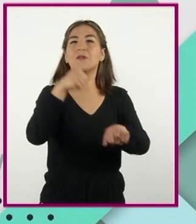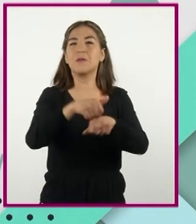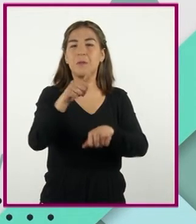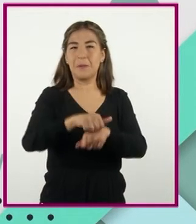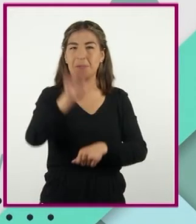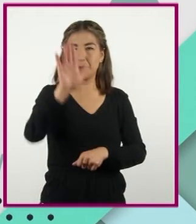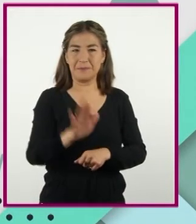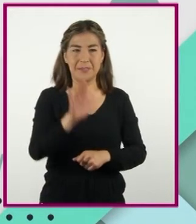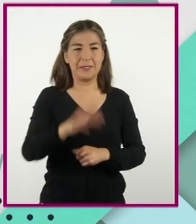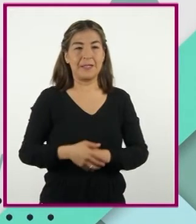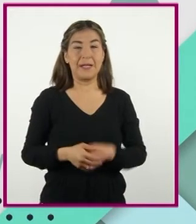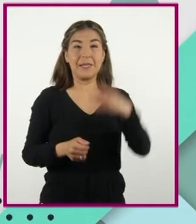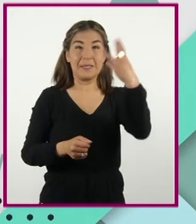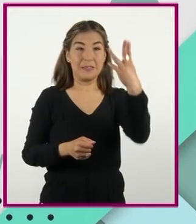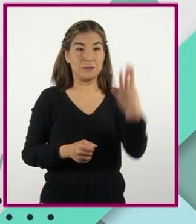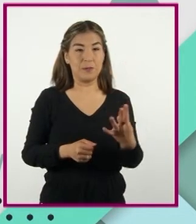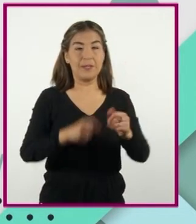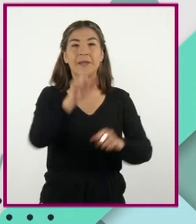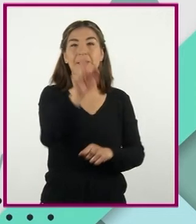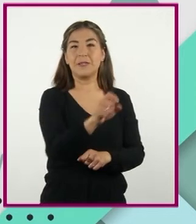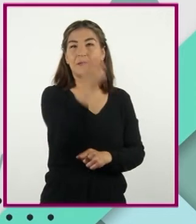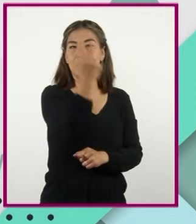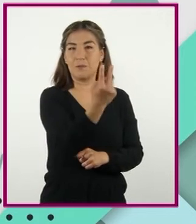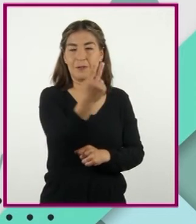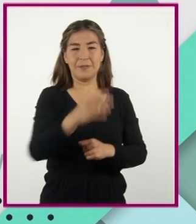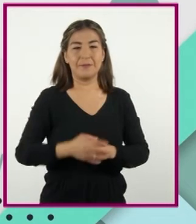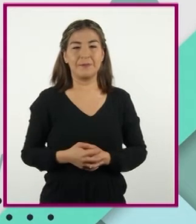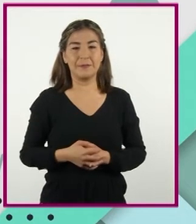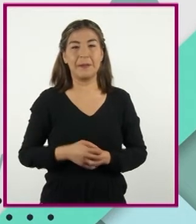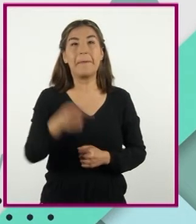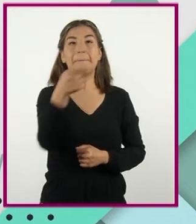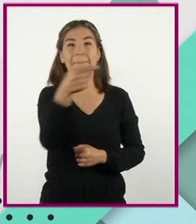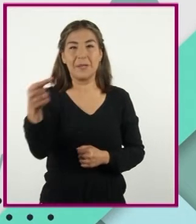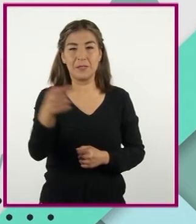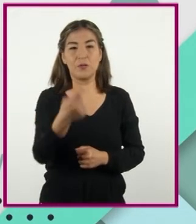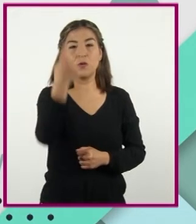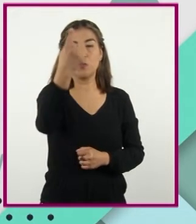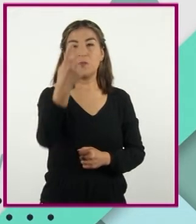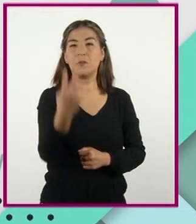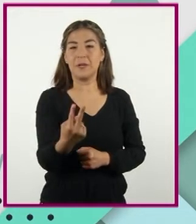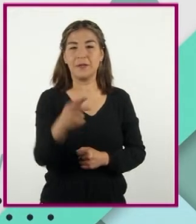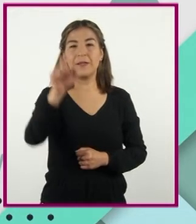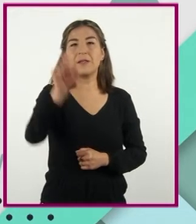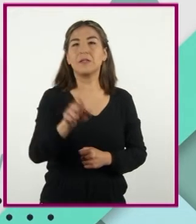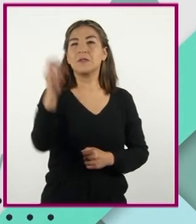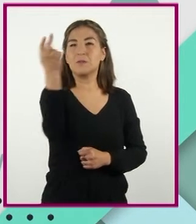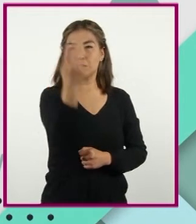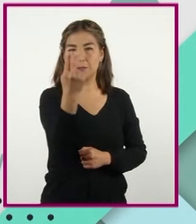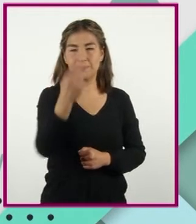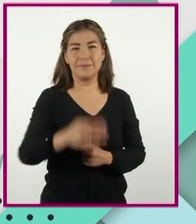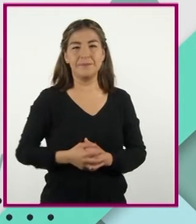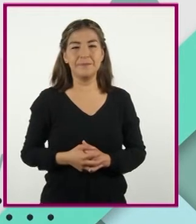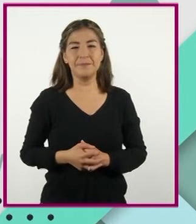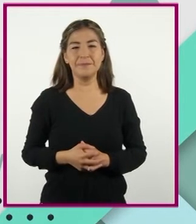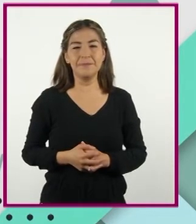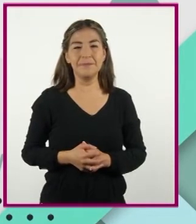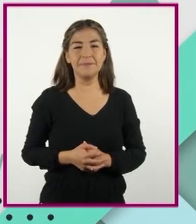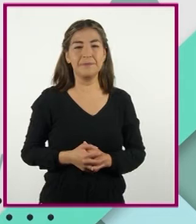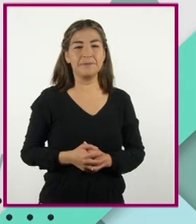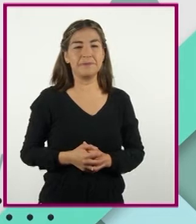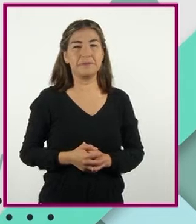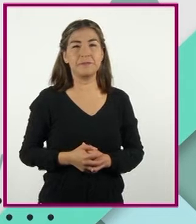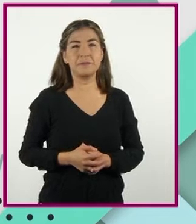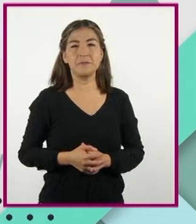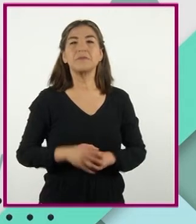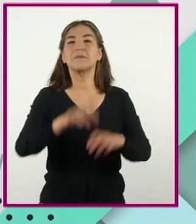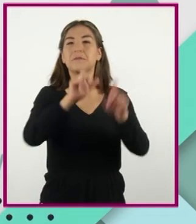semejantes. 3/4 de x al cuadrado menos 1/2 de x al cuadrado.